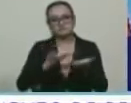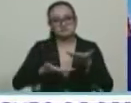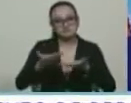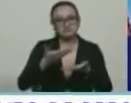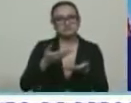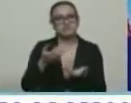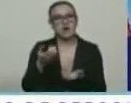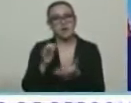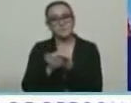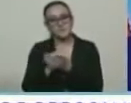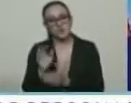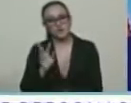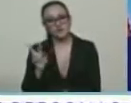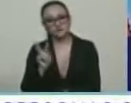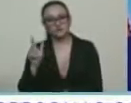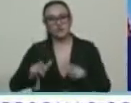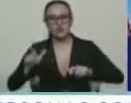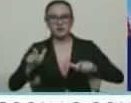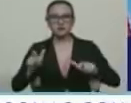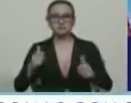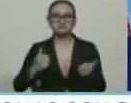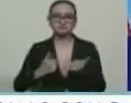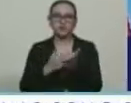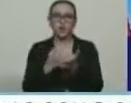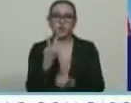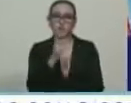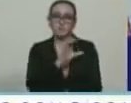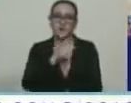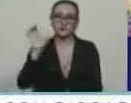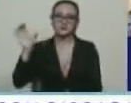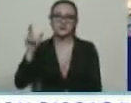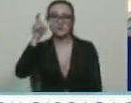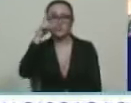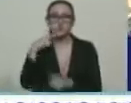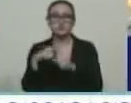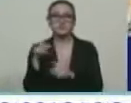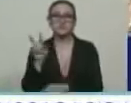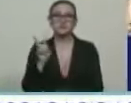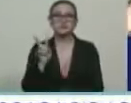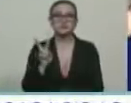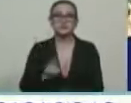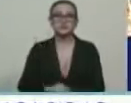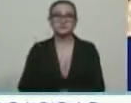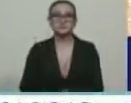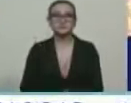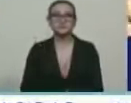nuestros amigos venezolanos para que se beneficien ambos países.